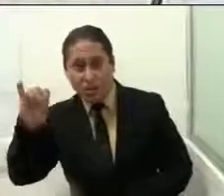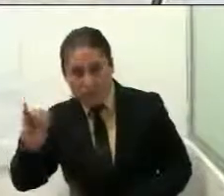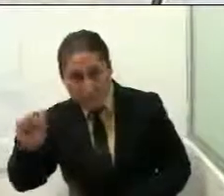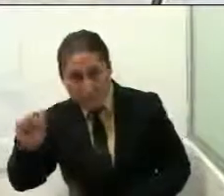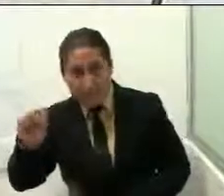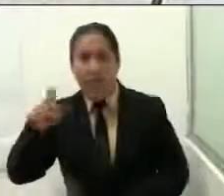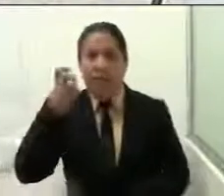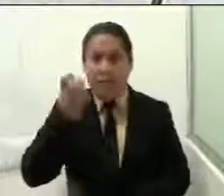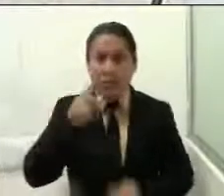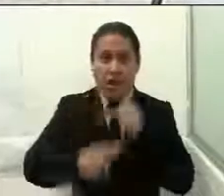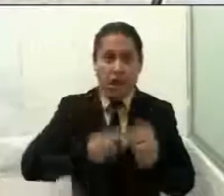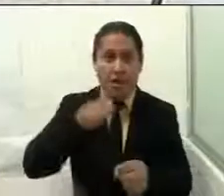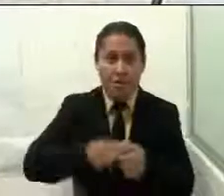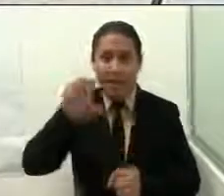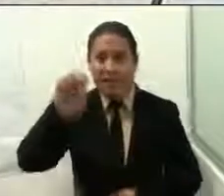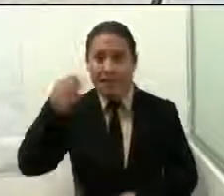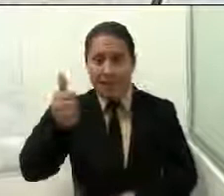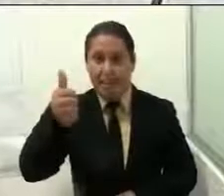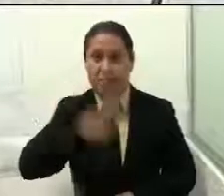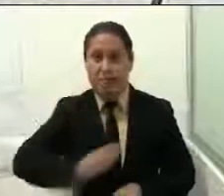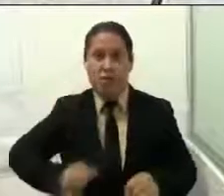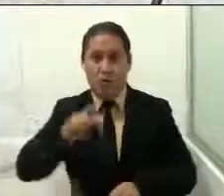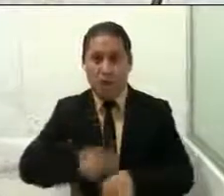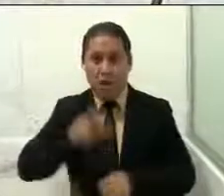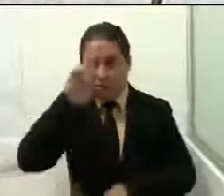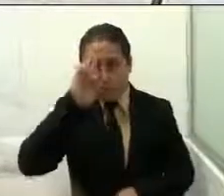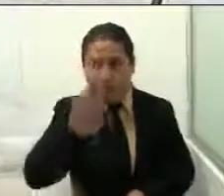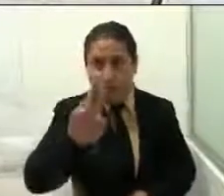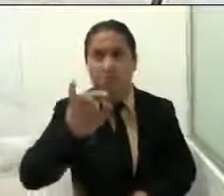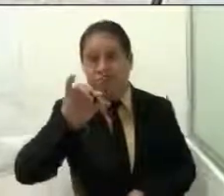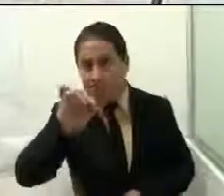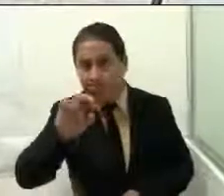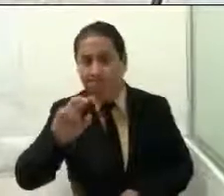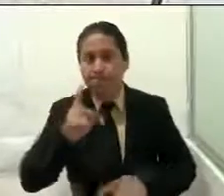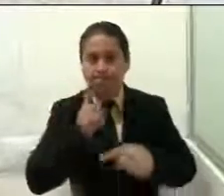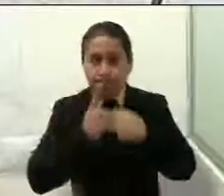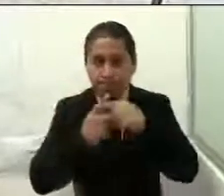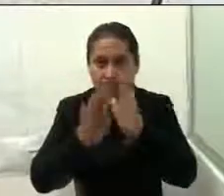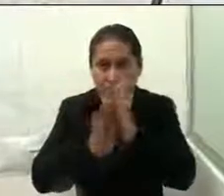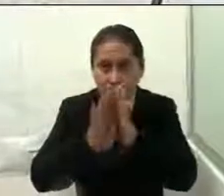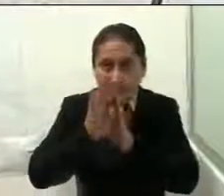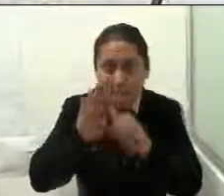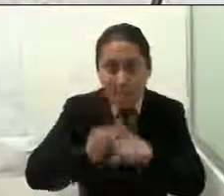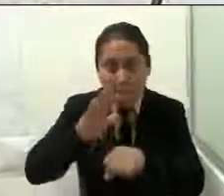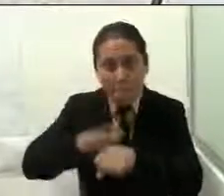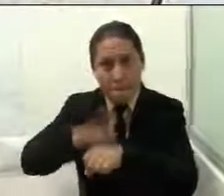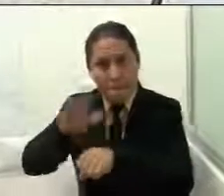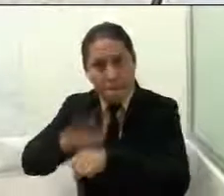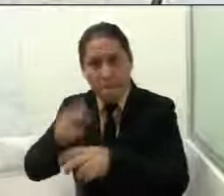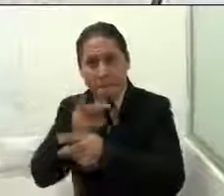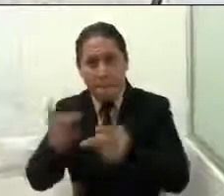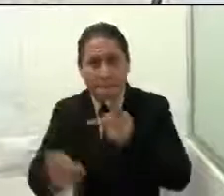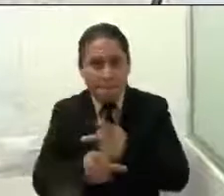66 municipios este reconocimiento favorece al incremento de la producción y comercialización